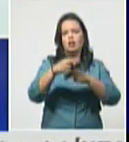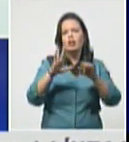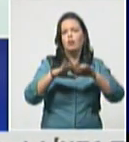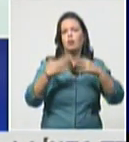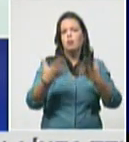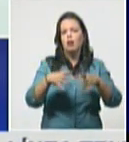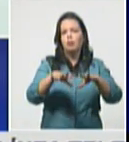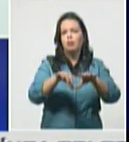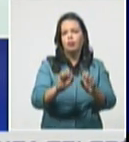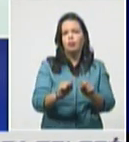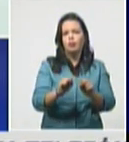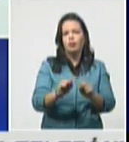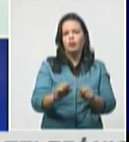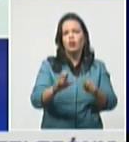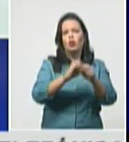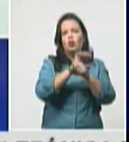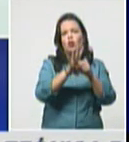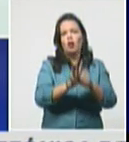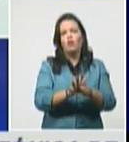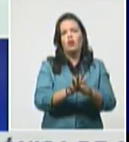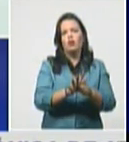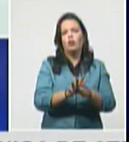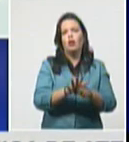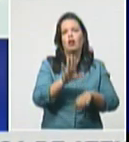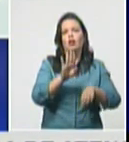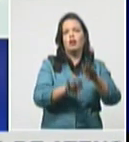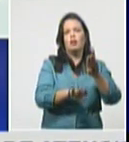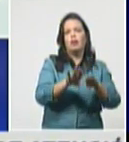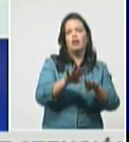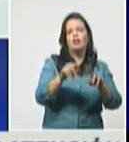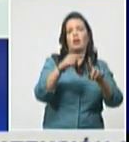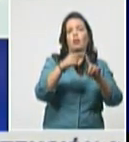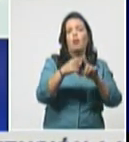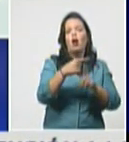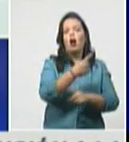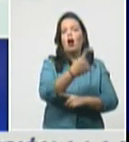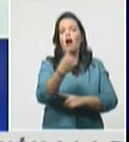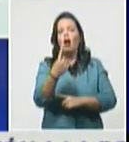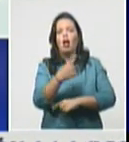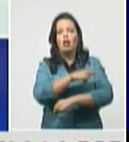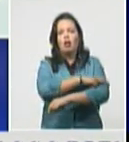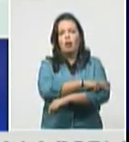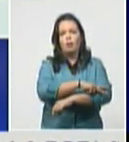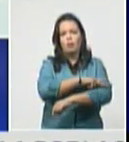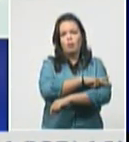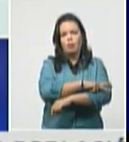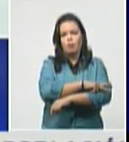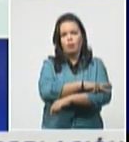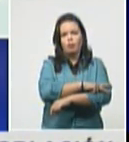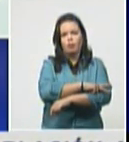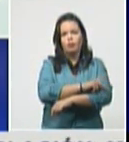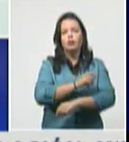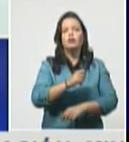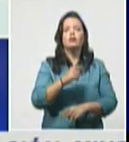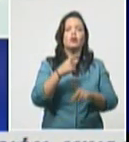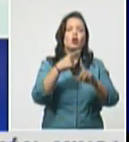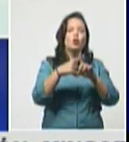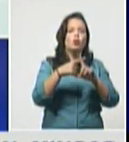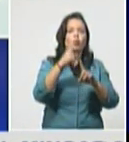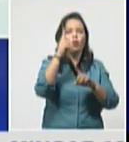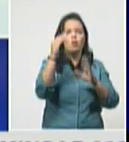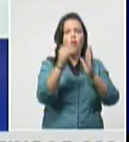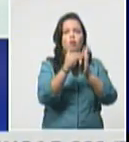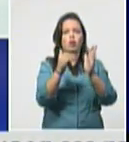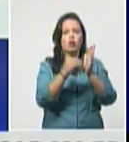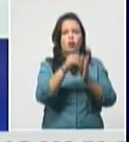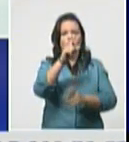por cada millón de habitantes en los países más afectados del mundo. Este es el corte que se hizo